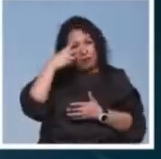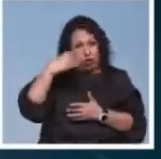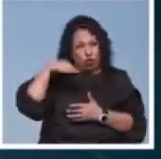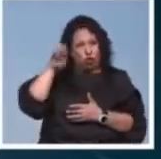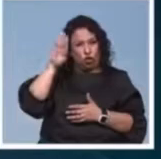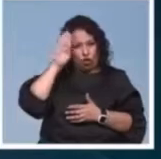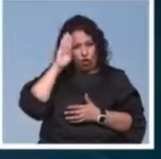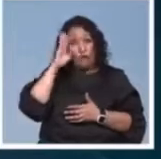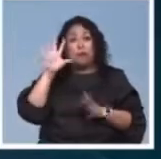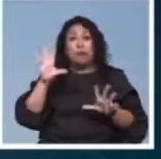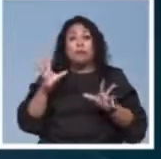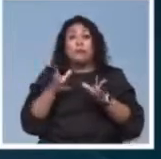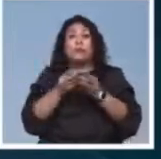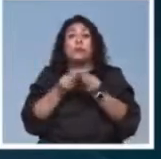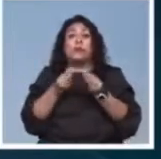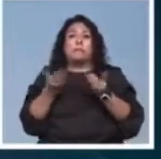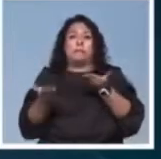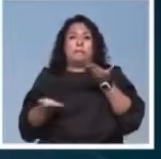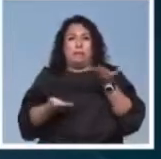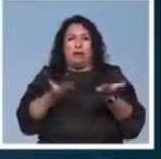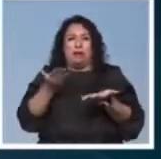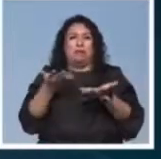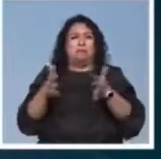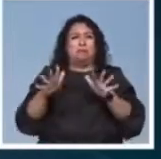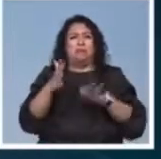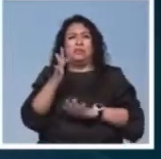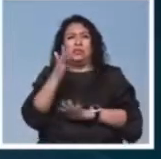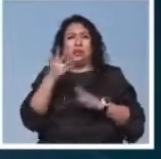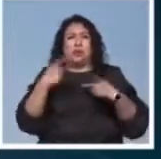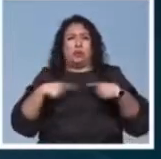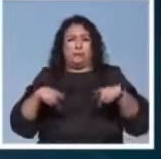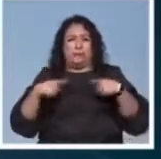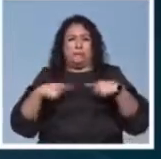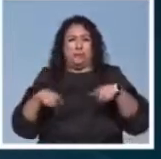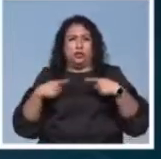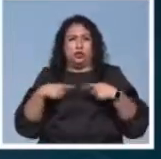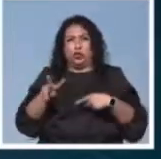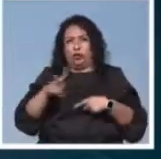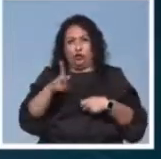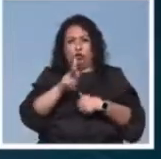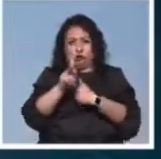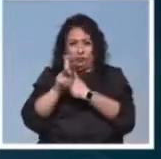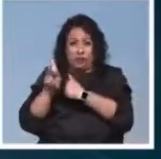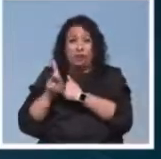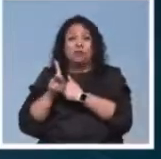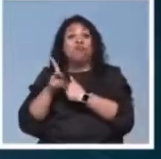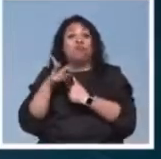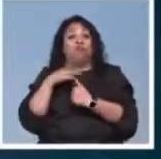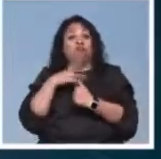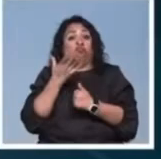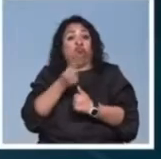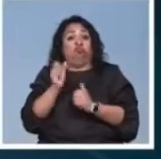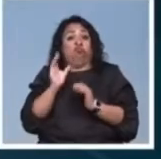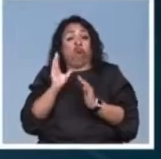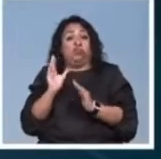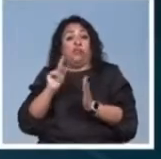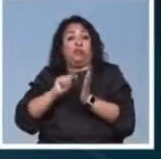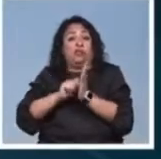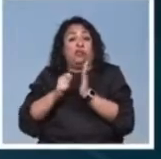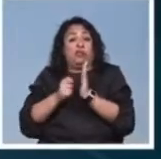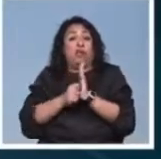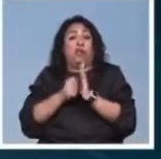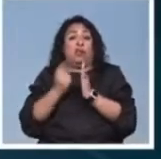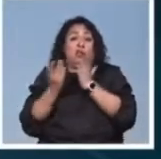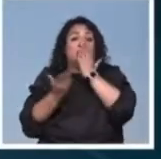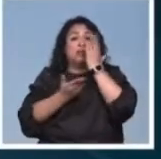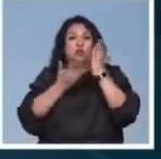México-Cubana, conformada por un cuerpo de baile de alrededor de 50 bailarines de ambos países y con una amplia capacitación técnica y académica